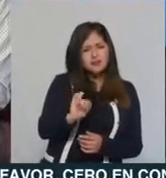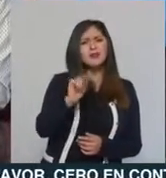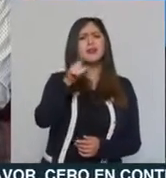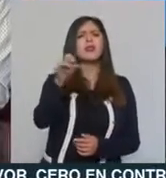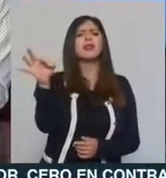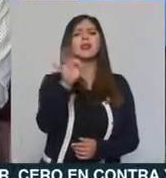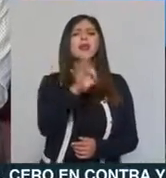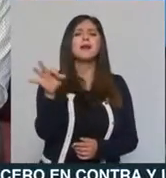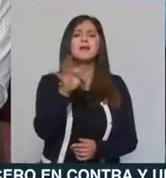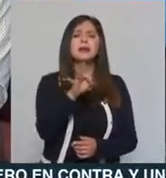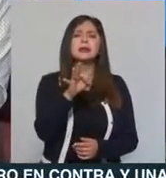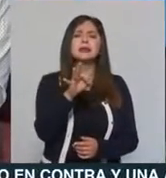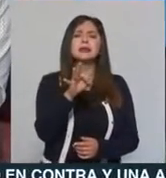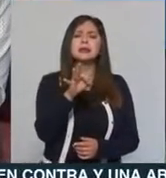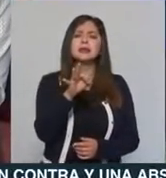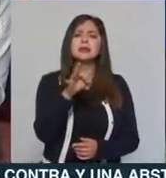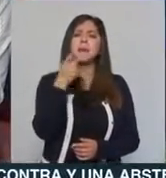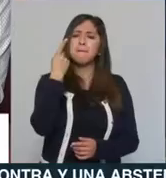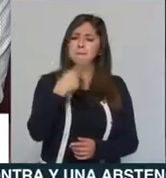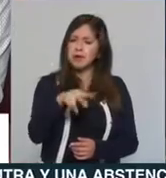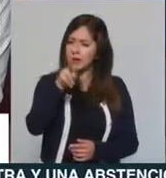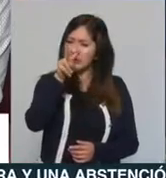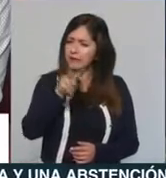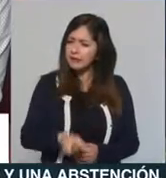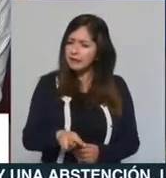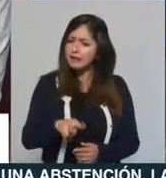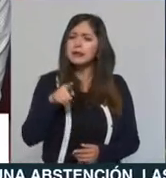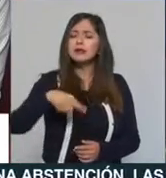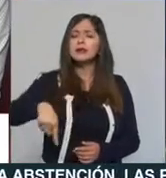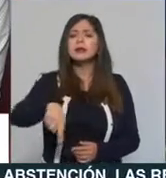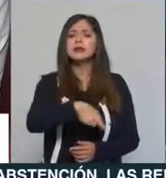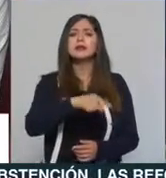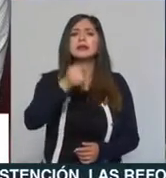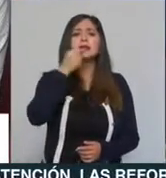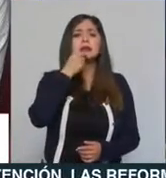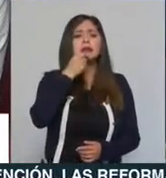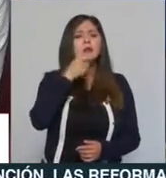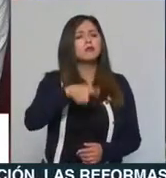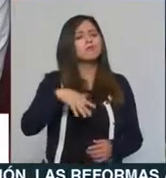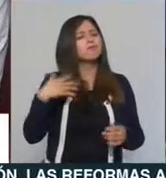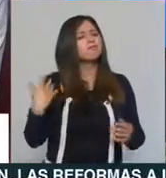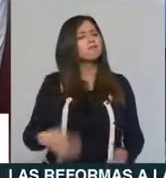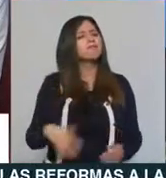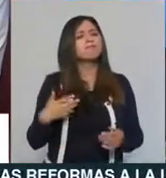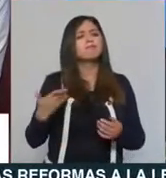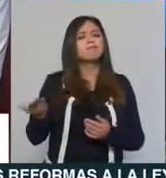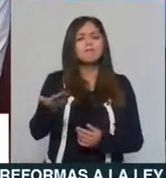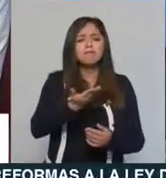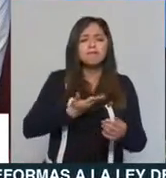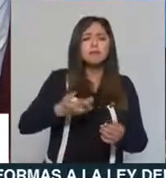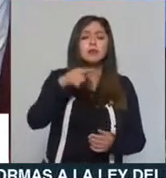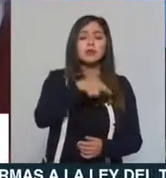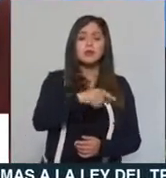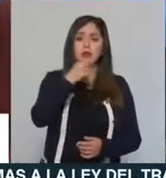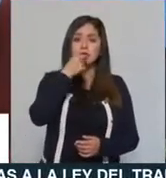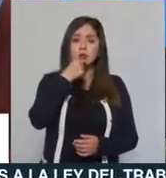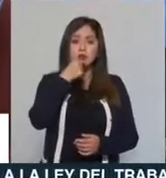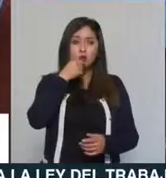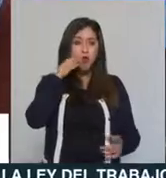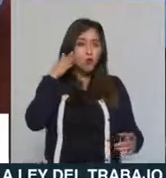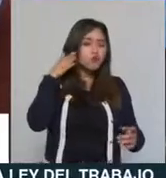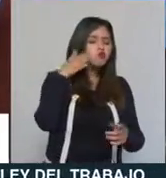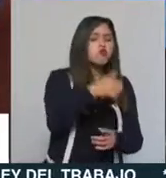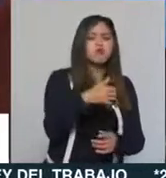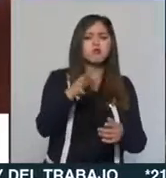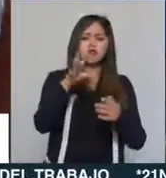un público complicado, pero en realidad es un público bien generoso y como son tan directos y tan francos, honestos,